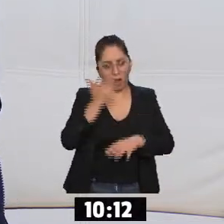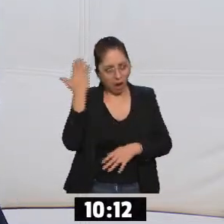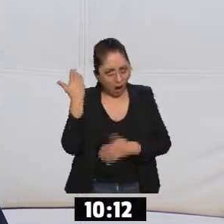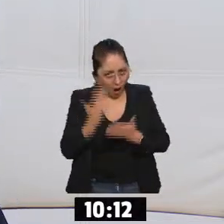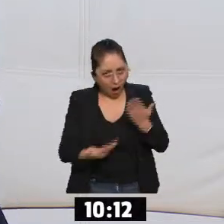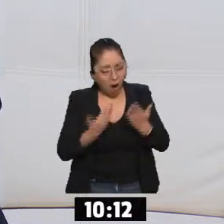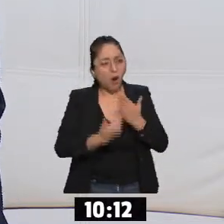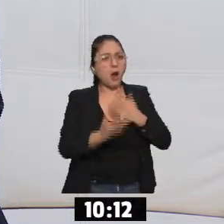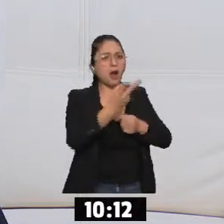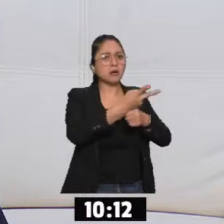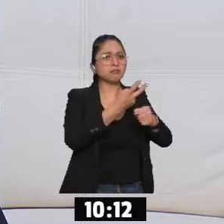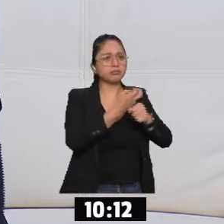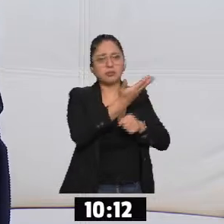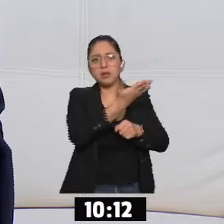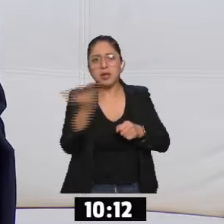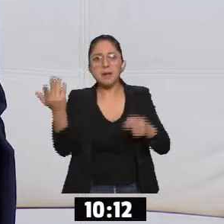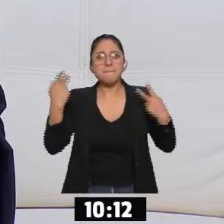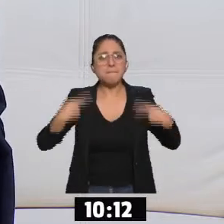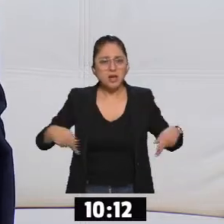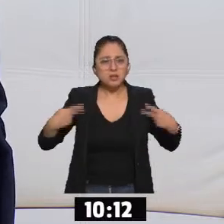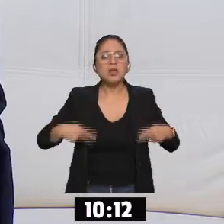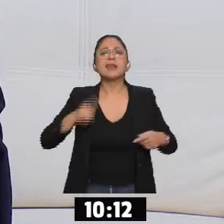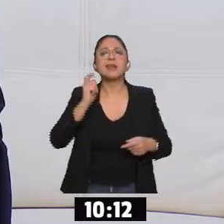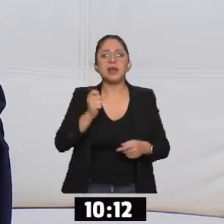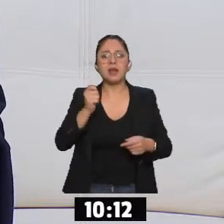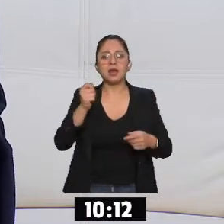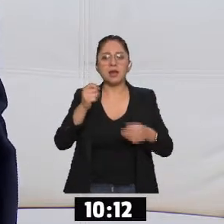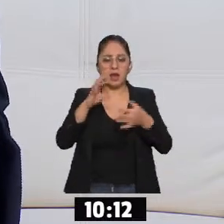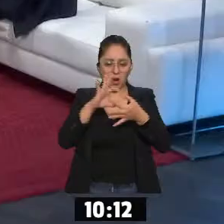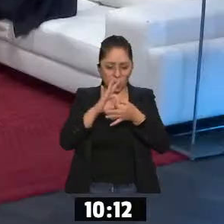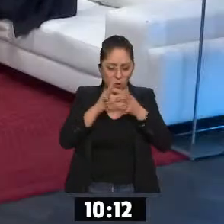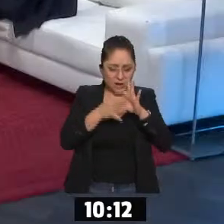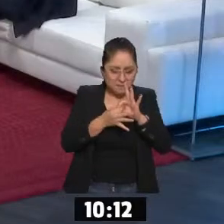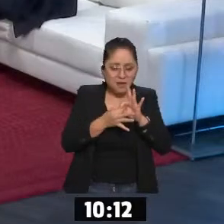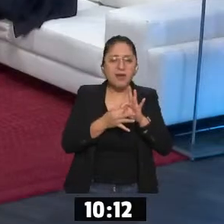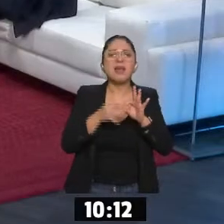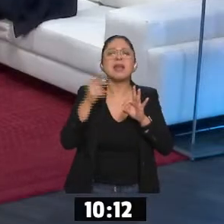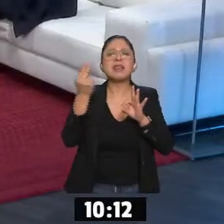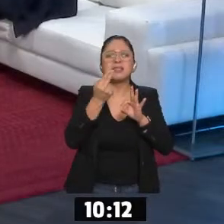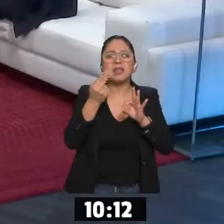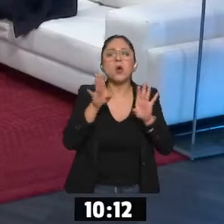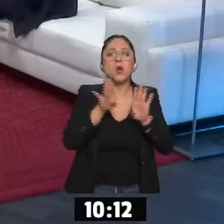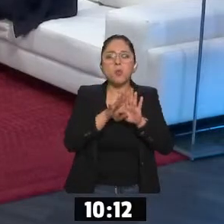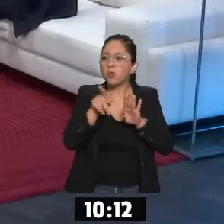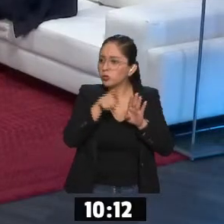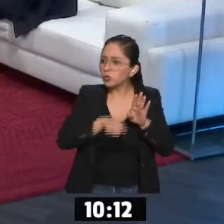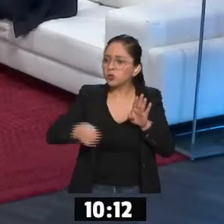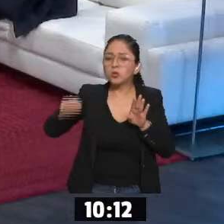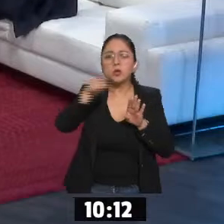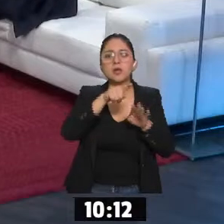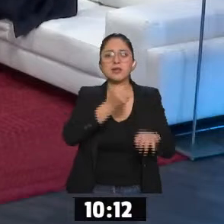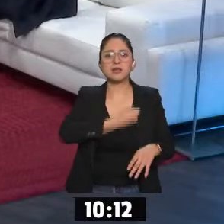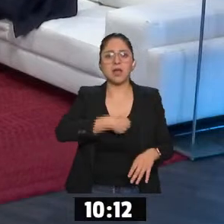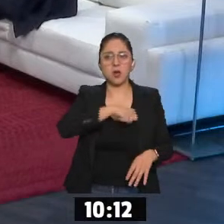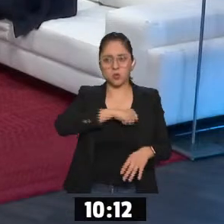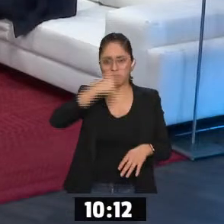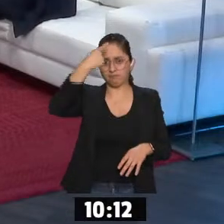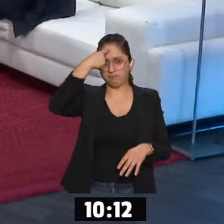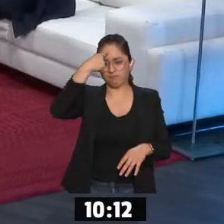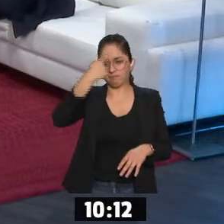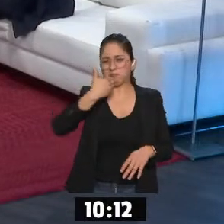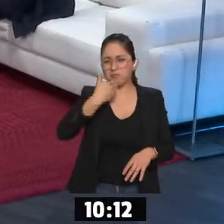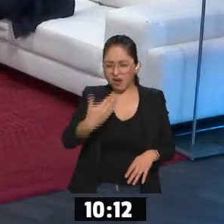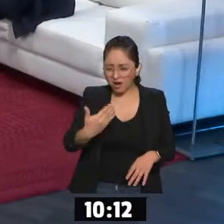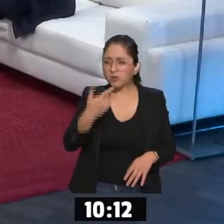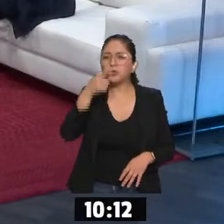Juegos, empecemos la Olimpiada de la Salud Mental. Sí. Porque estamos pasándola muy mal muchos, aunque